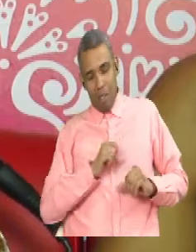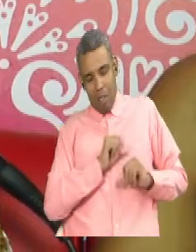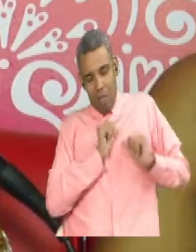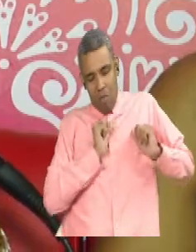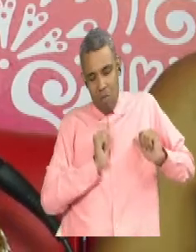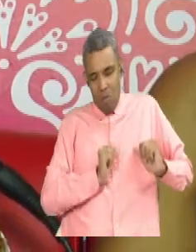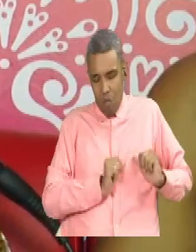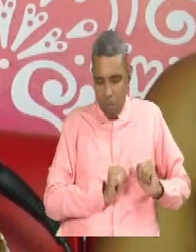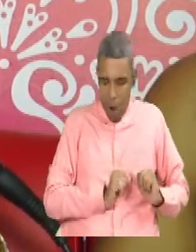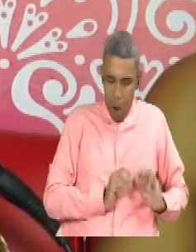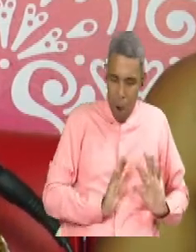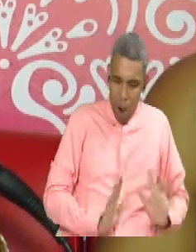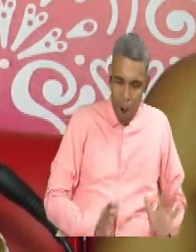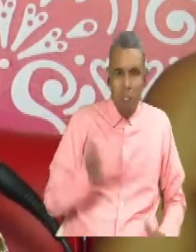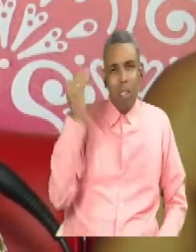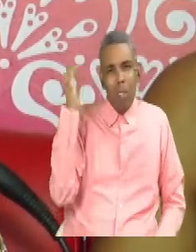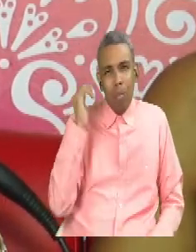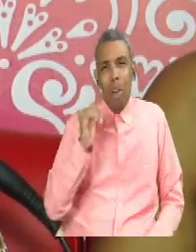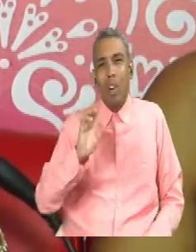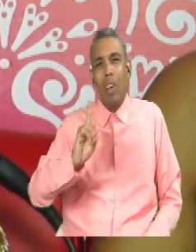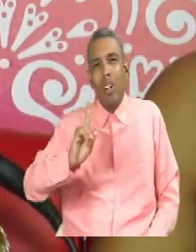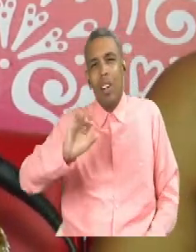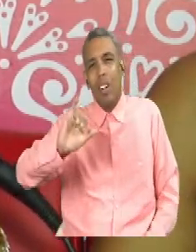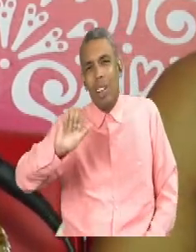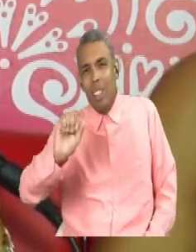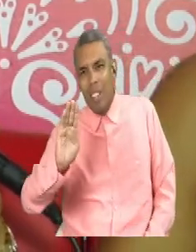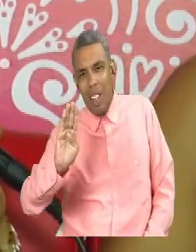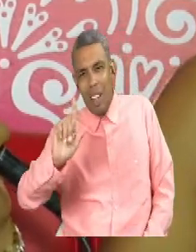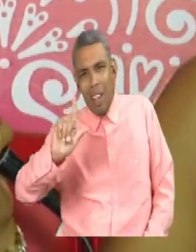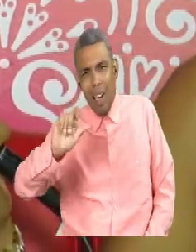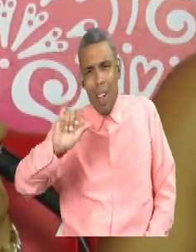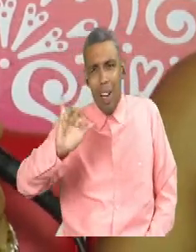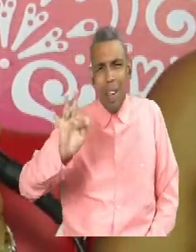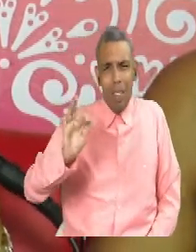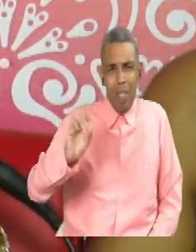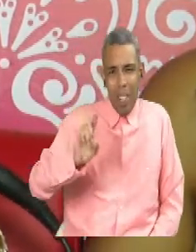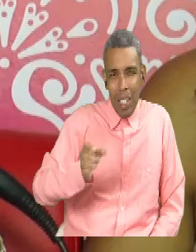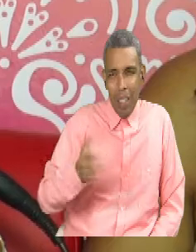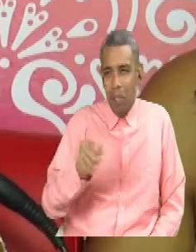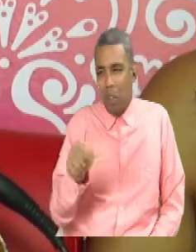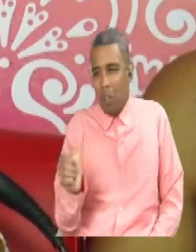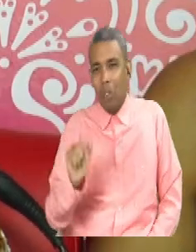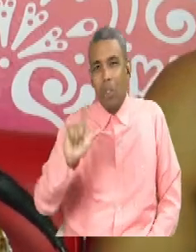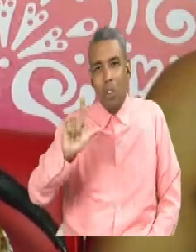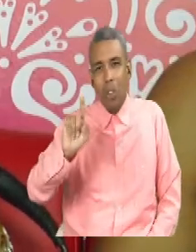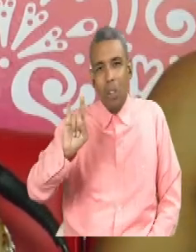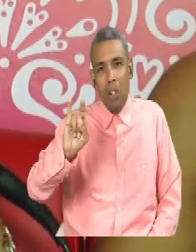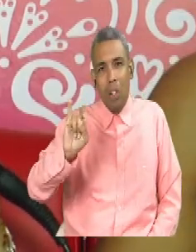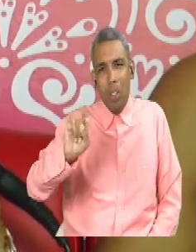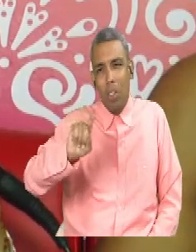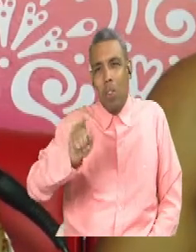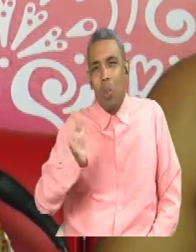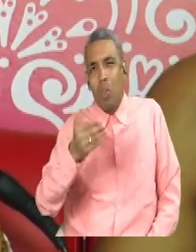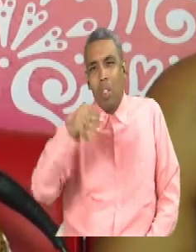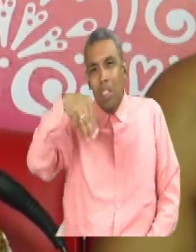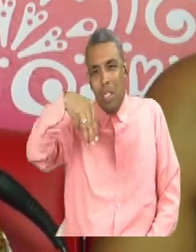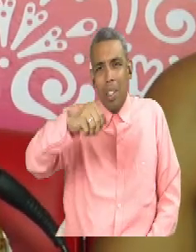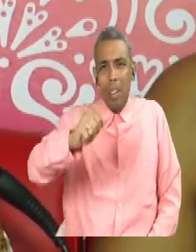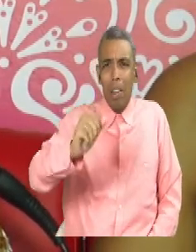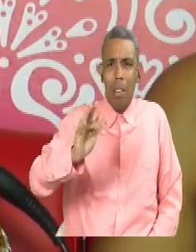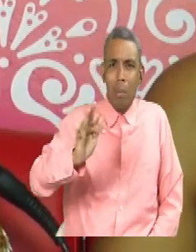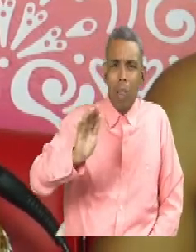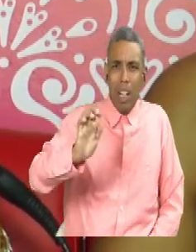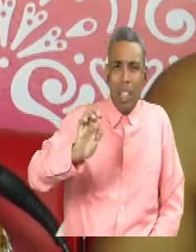Los Gigantes, El Binomio de Oro, Los Diablitos, el mismo Luis Mateus. Y todo el CD fue romántico, de línea